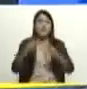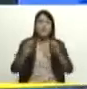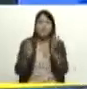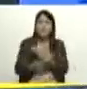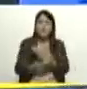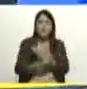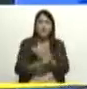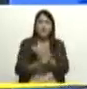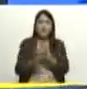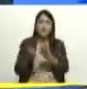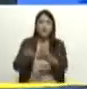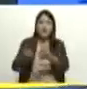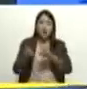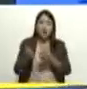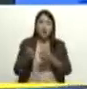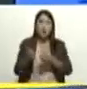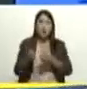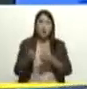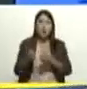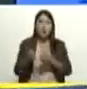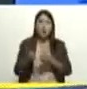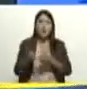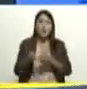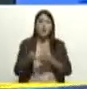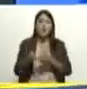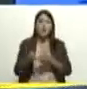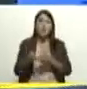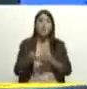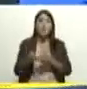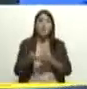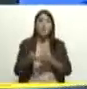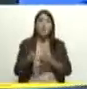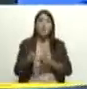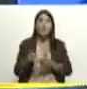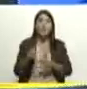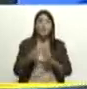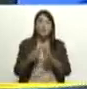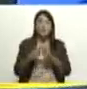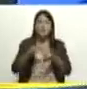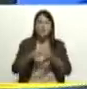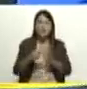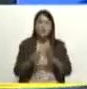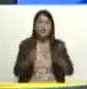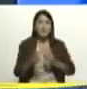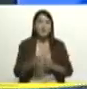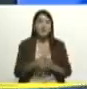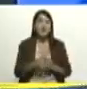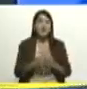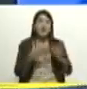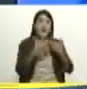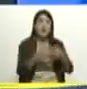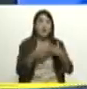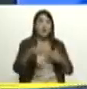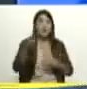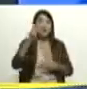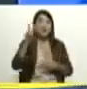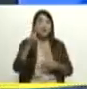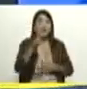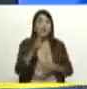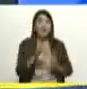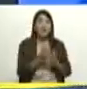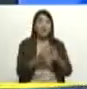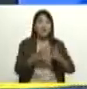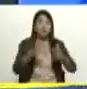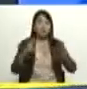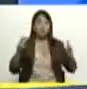aduana. ¿Cuál ha sido el resultado de esto, presidente? Un incremento en los sectores productivos venezolanos, que como